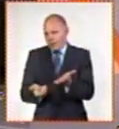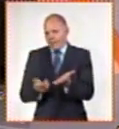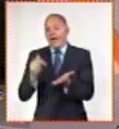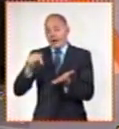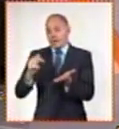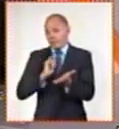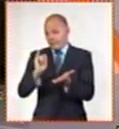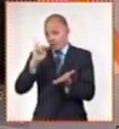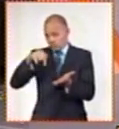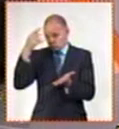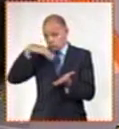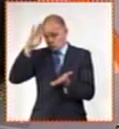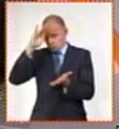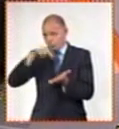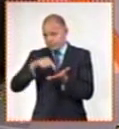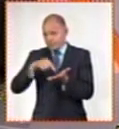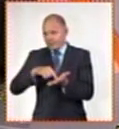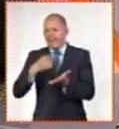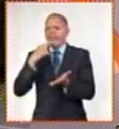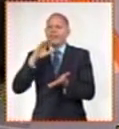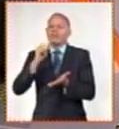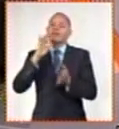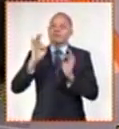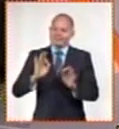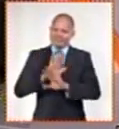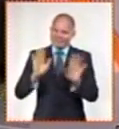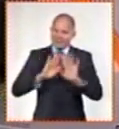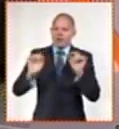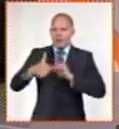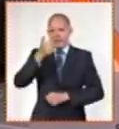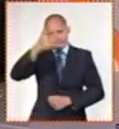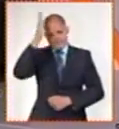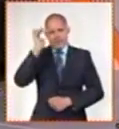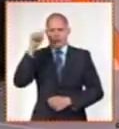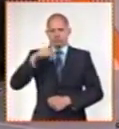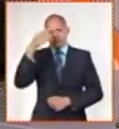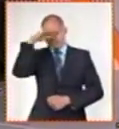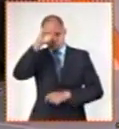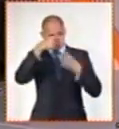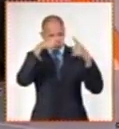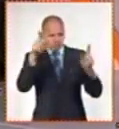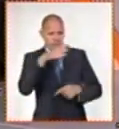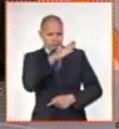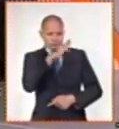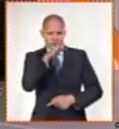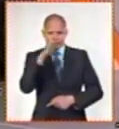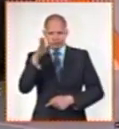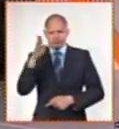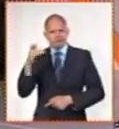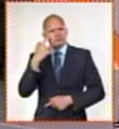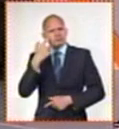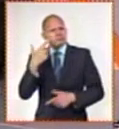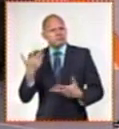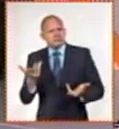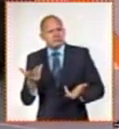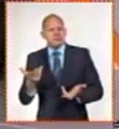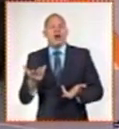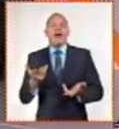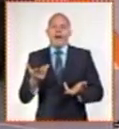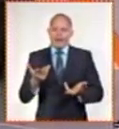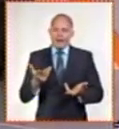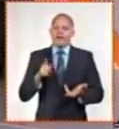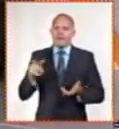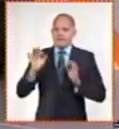y con el recorrido que está haciendo el primer secretario del Comité Central del Partido Comunista de Cuba y presidente de la República,